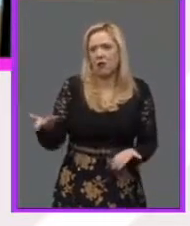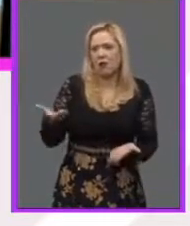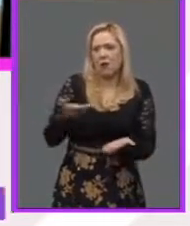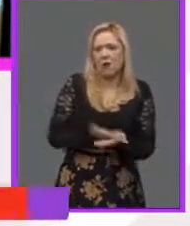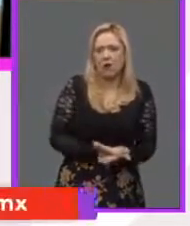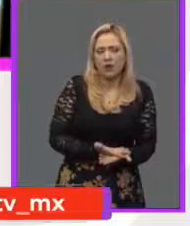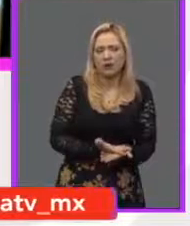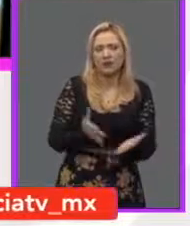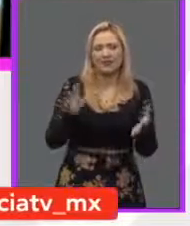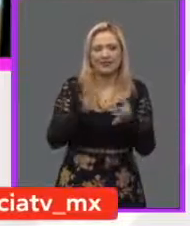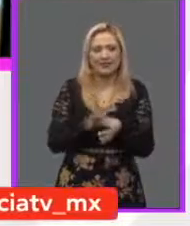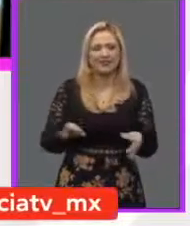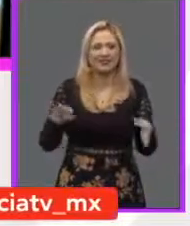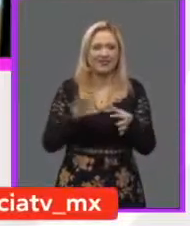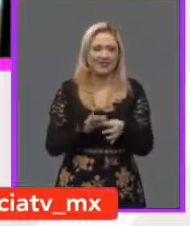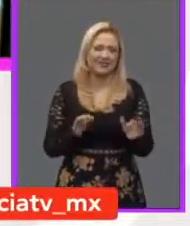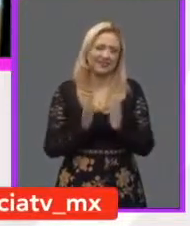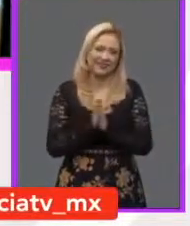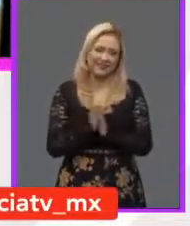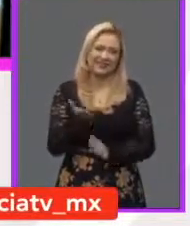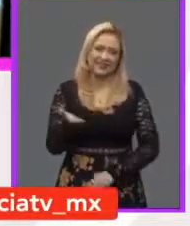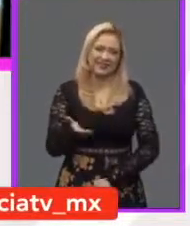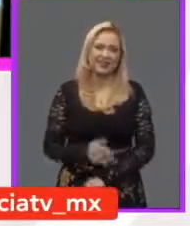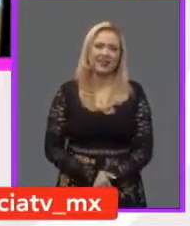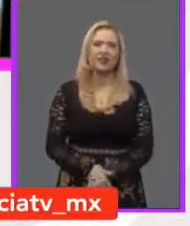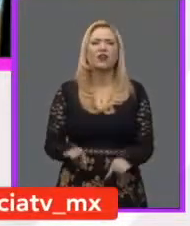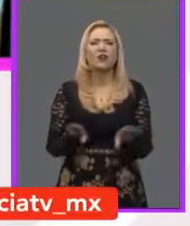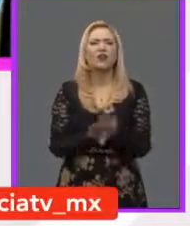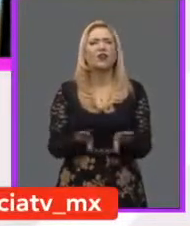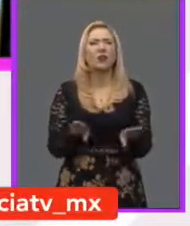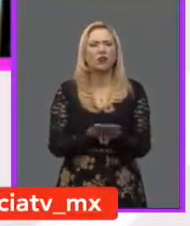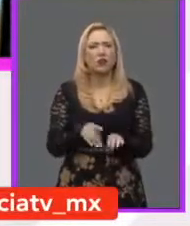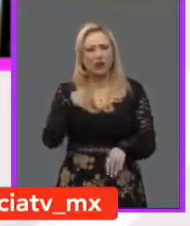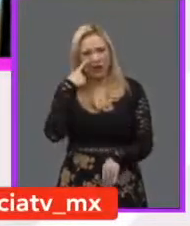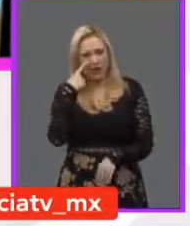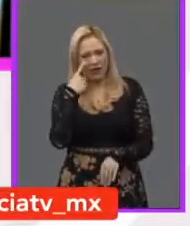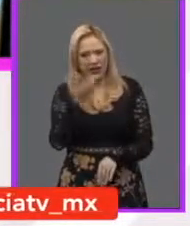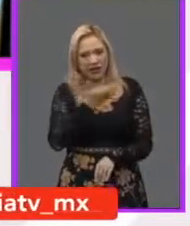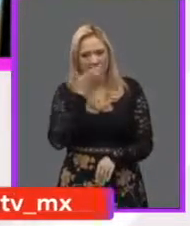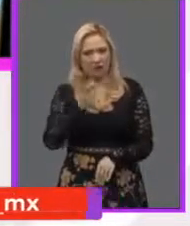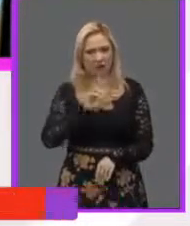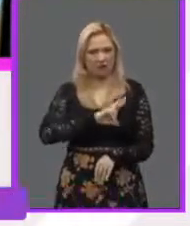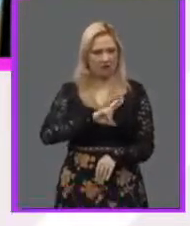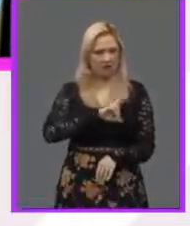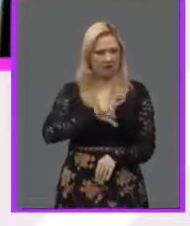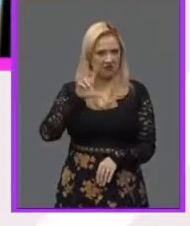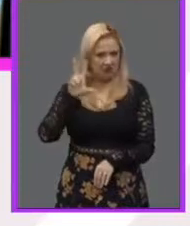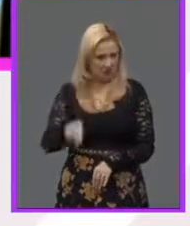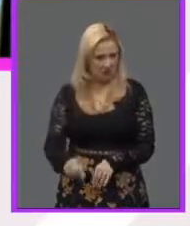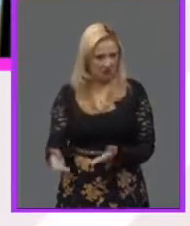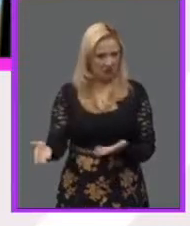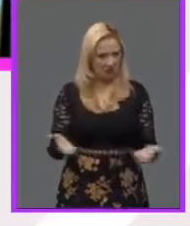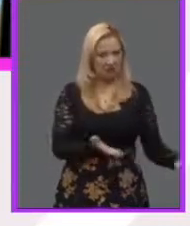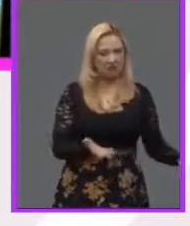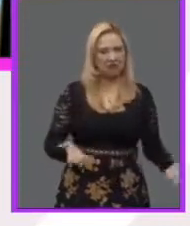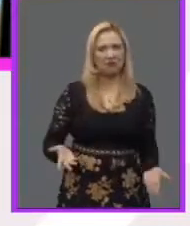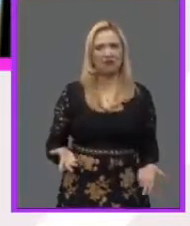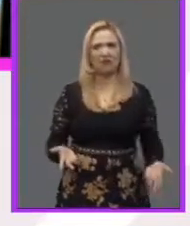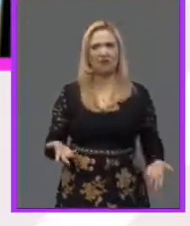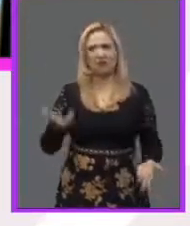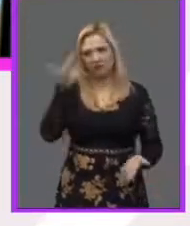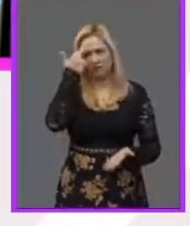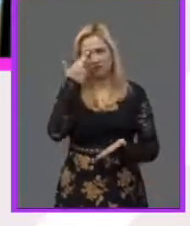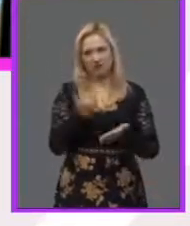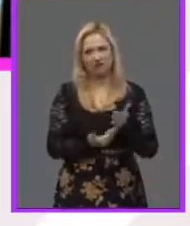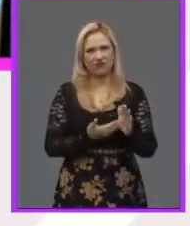esa propuesta que tú tienes en lugar de hablar sobre la vivienda digna. ¿Cómo se manifiesta? O sea, ¿no te rentan?